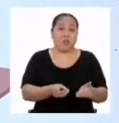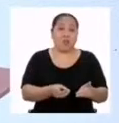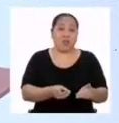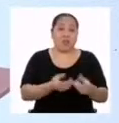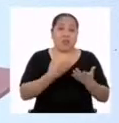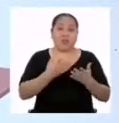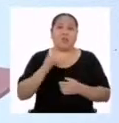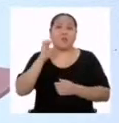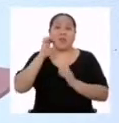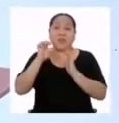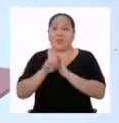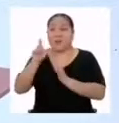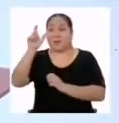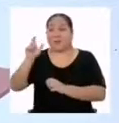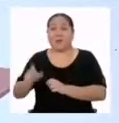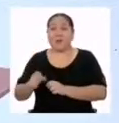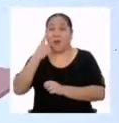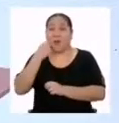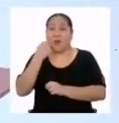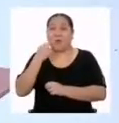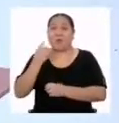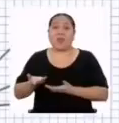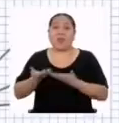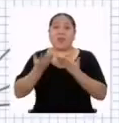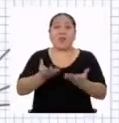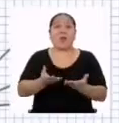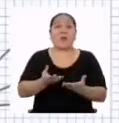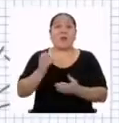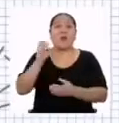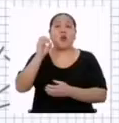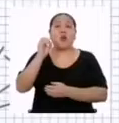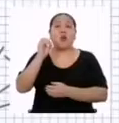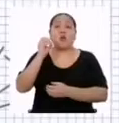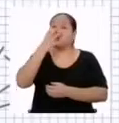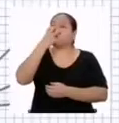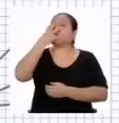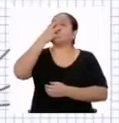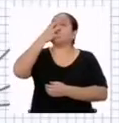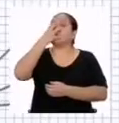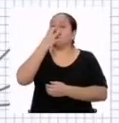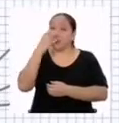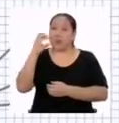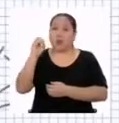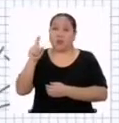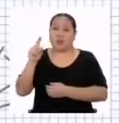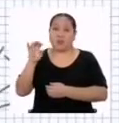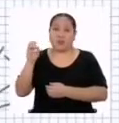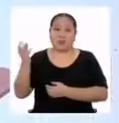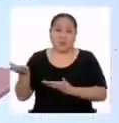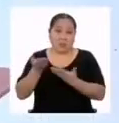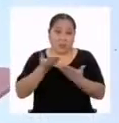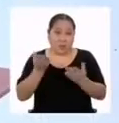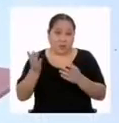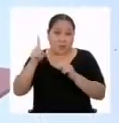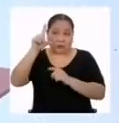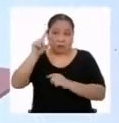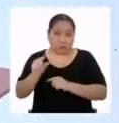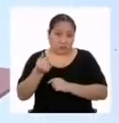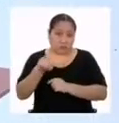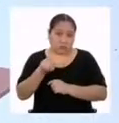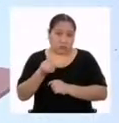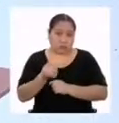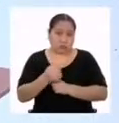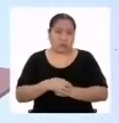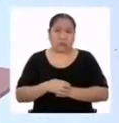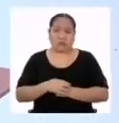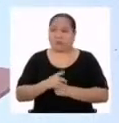ayudar a las familias que tenían parientes que lo necesitaban. Tal vez ya no organizamos faenas para limpiar las acequias, pero sí nos organizamos